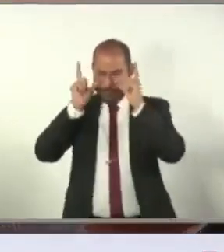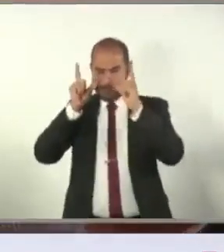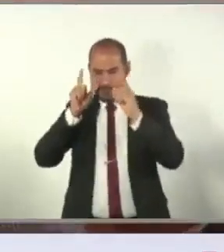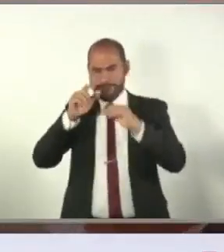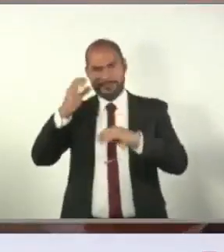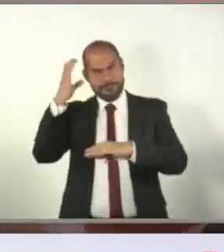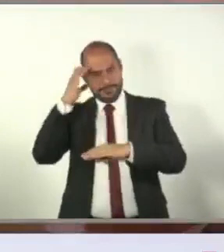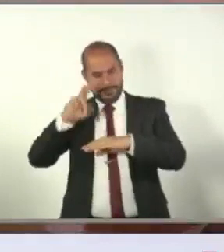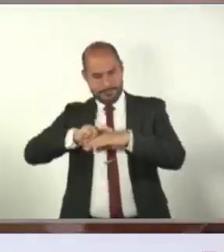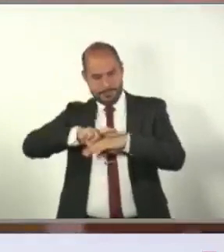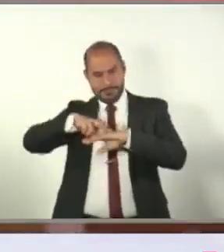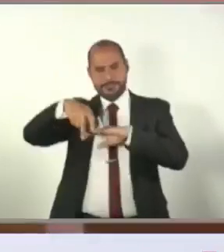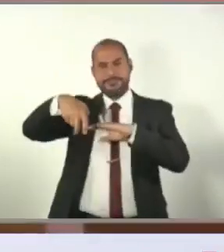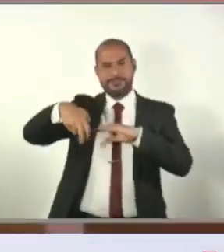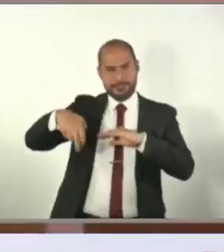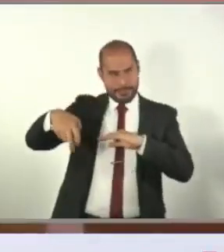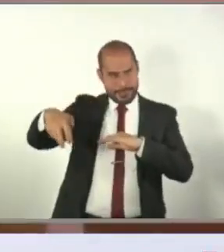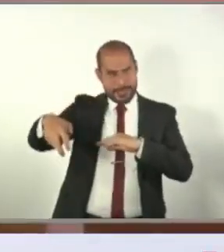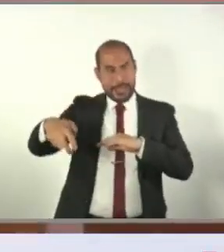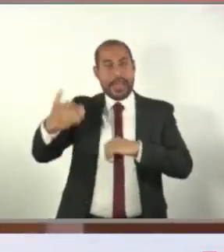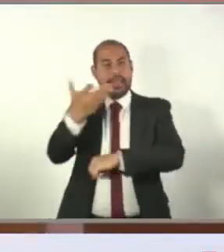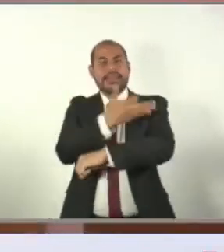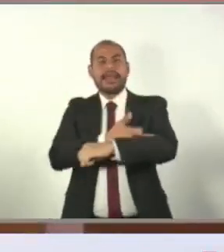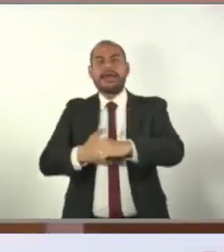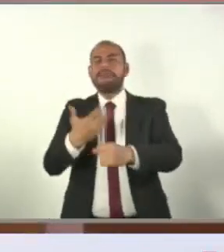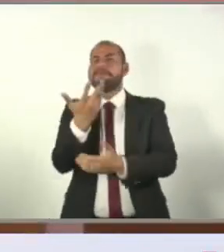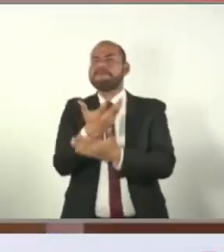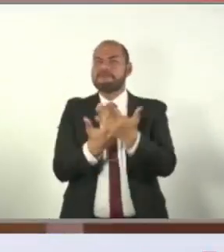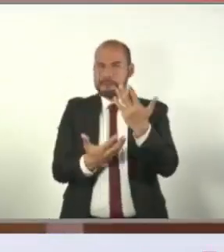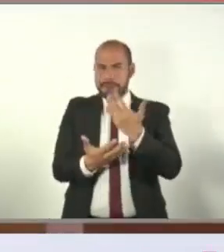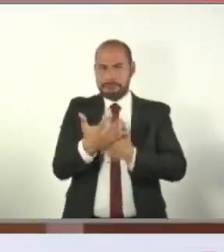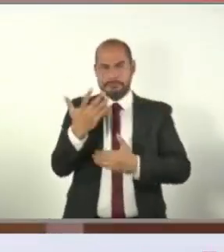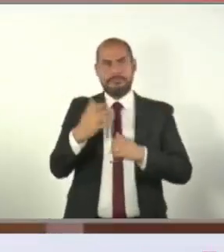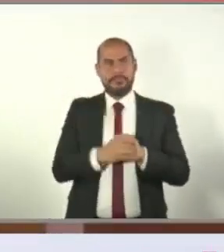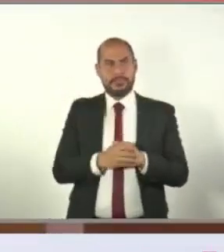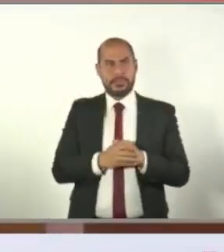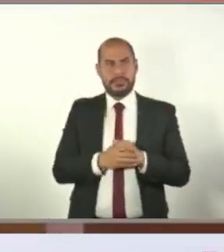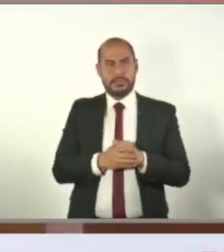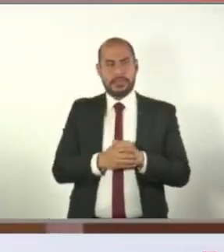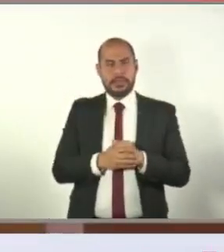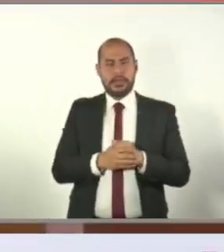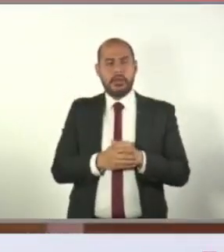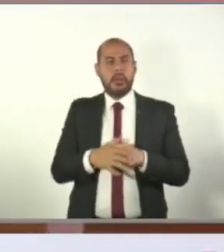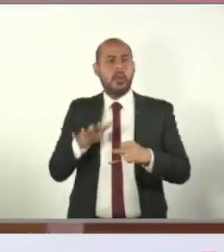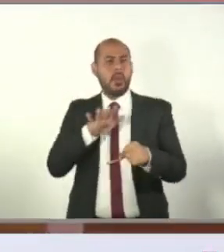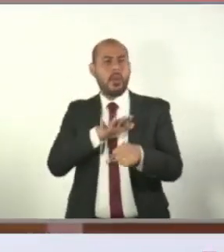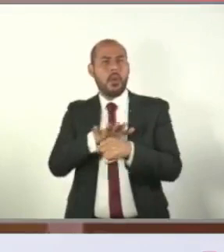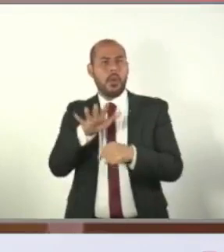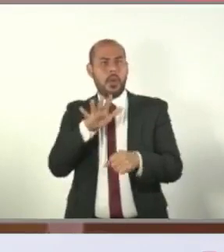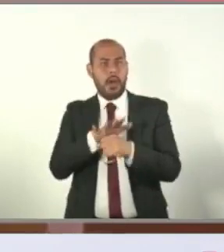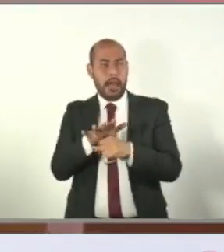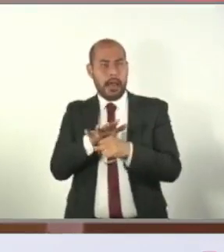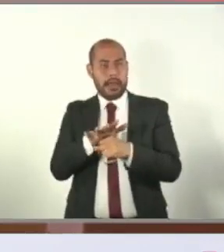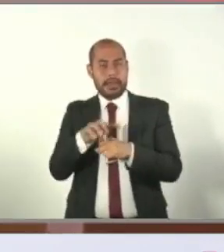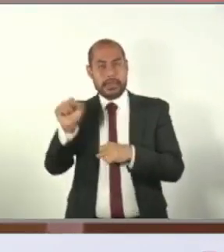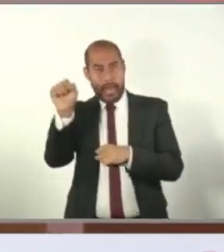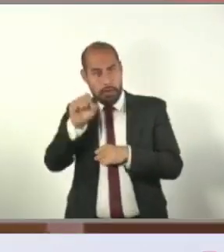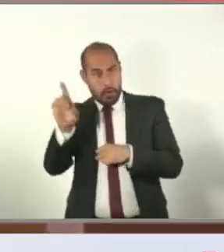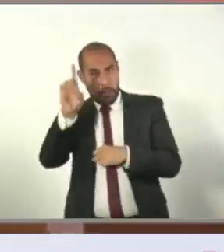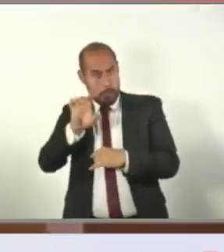haces con tus atardeceres, en qué empleas tus fines de